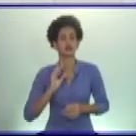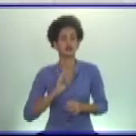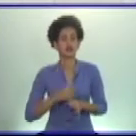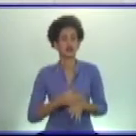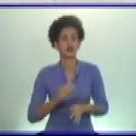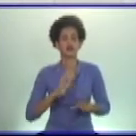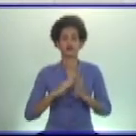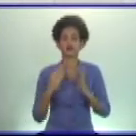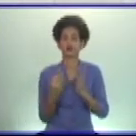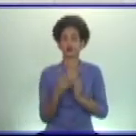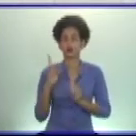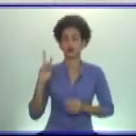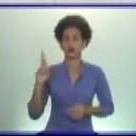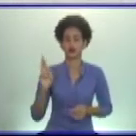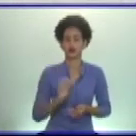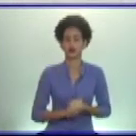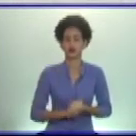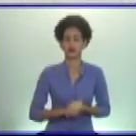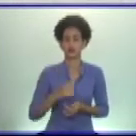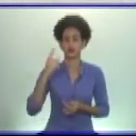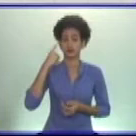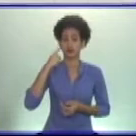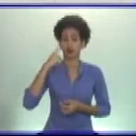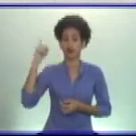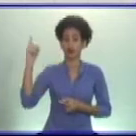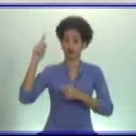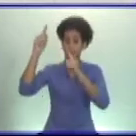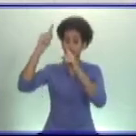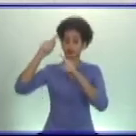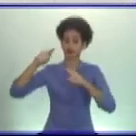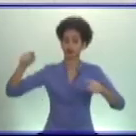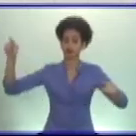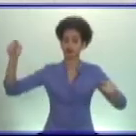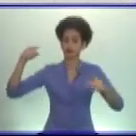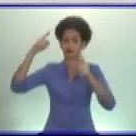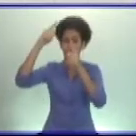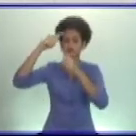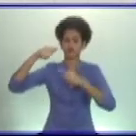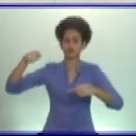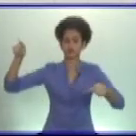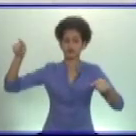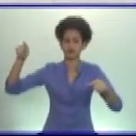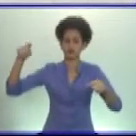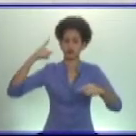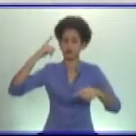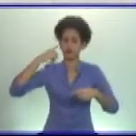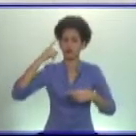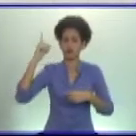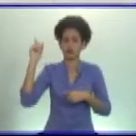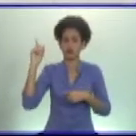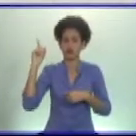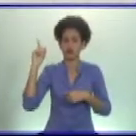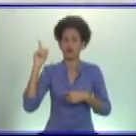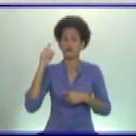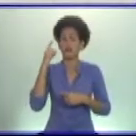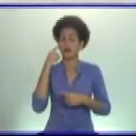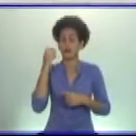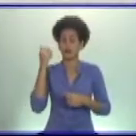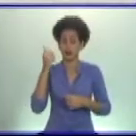al gráfico de la función, que es lo que estamos interpretando. Aparecen líneas discontinuas. En este caso tenemos que mirar